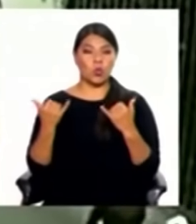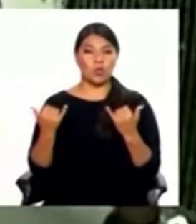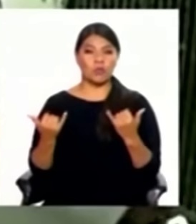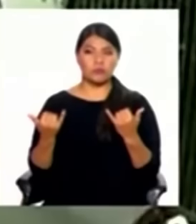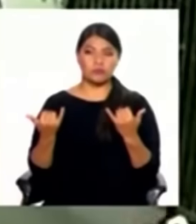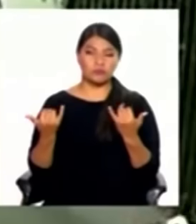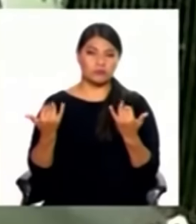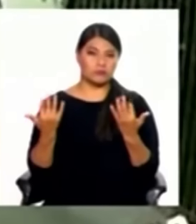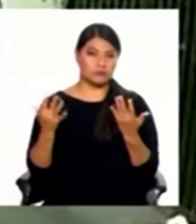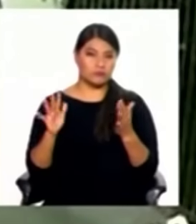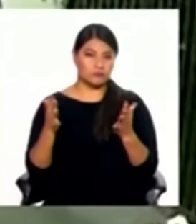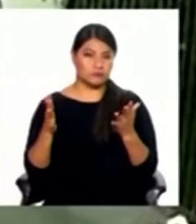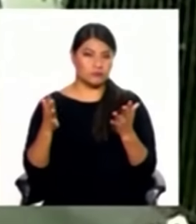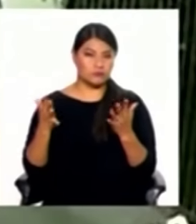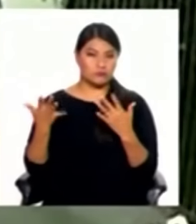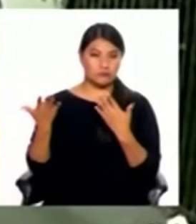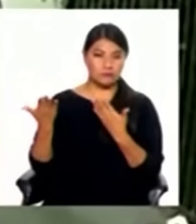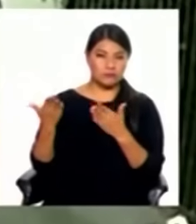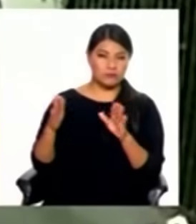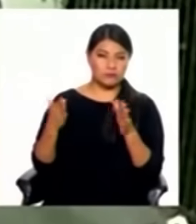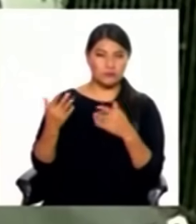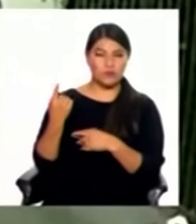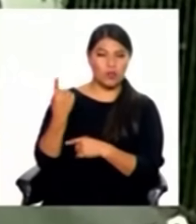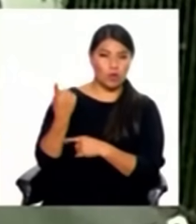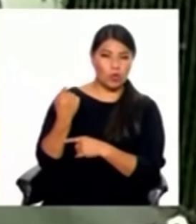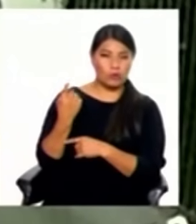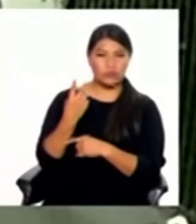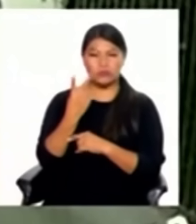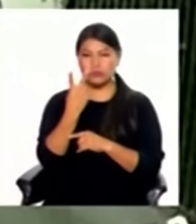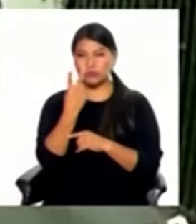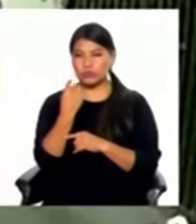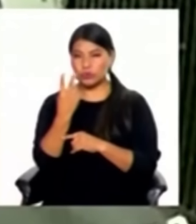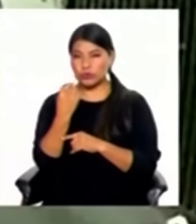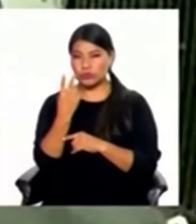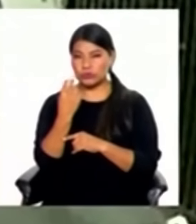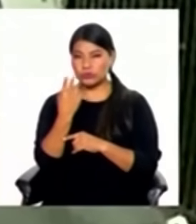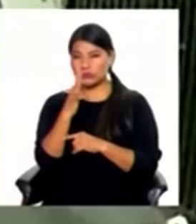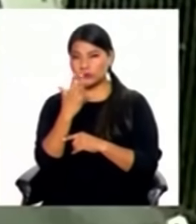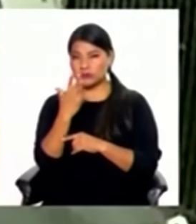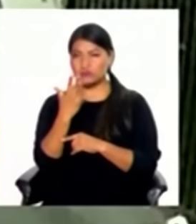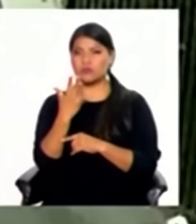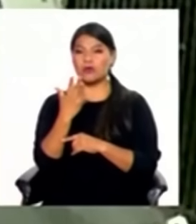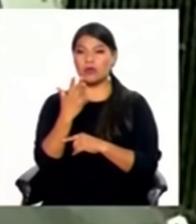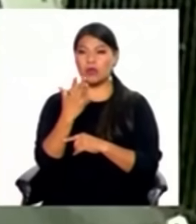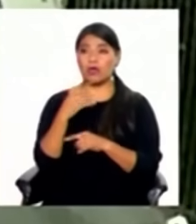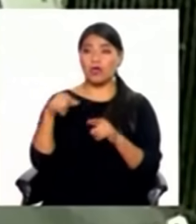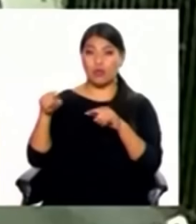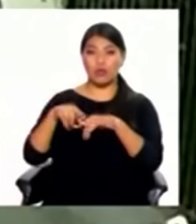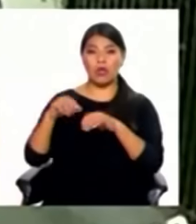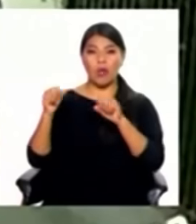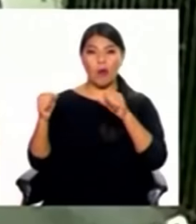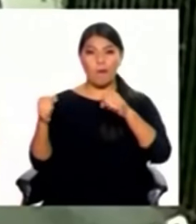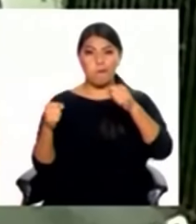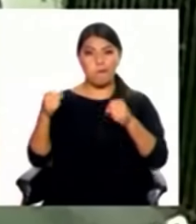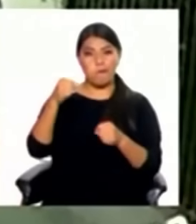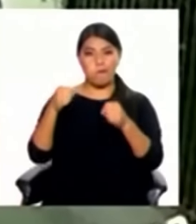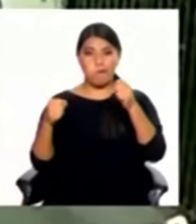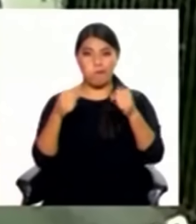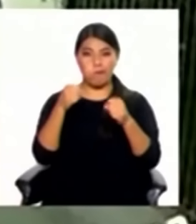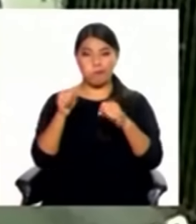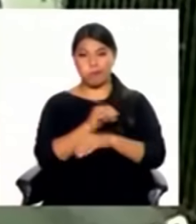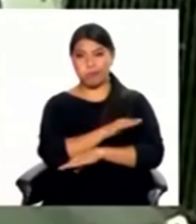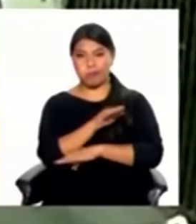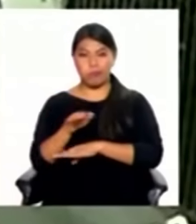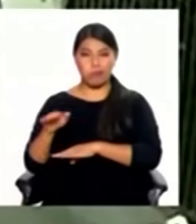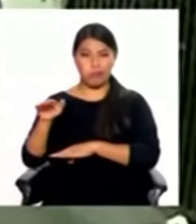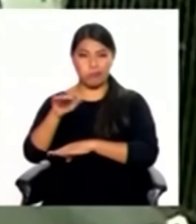casi al promediar de las 11, 12 del día, ha sido llevada por una ambulancia de la Municipalidad de Puente